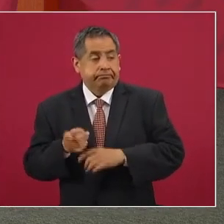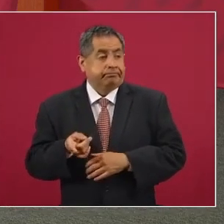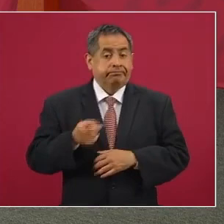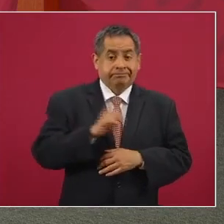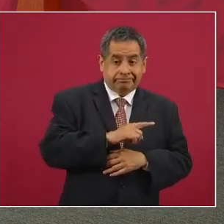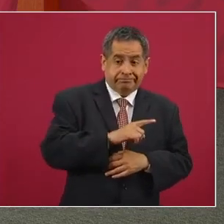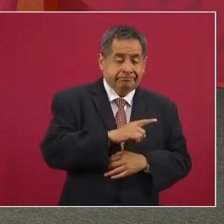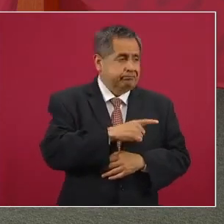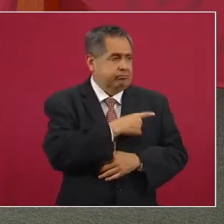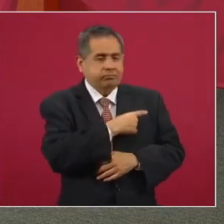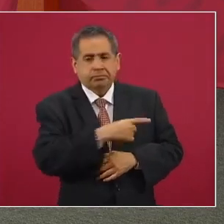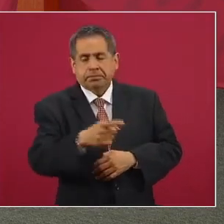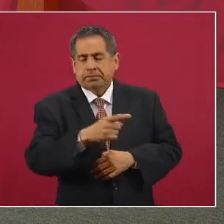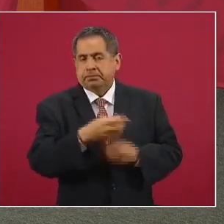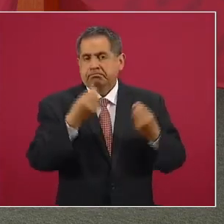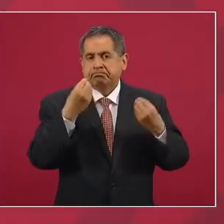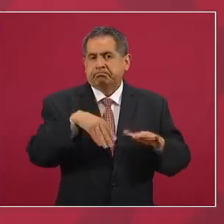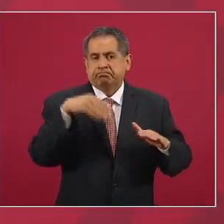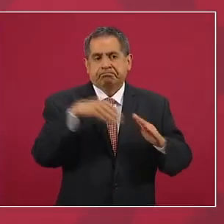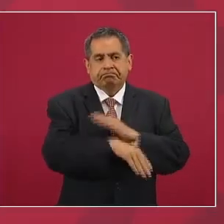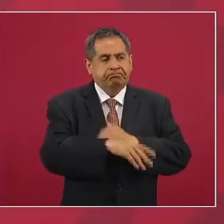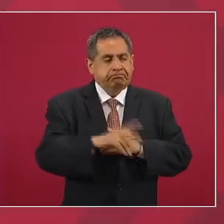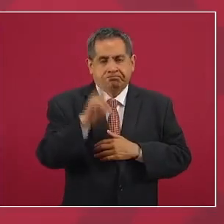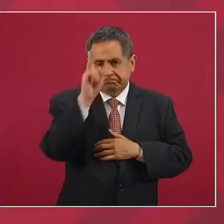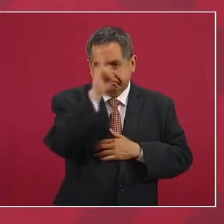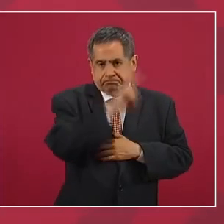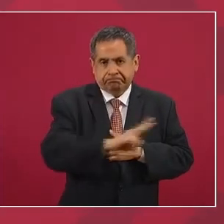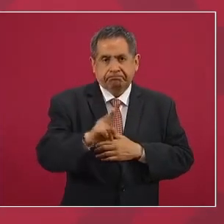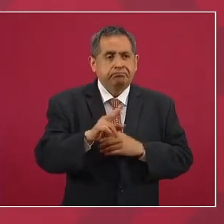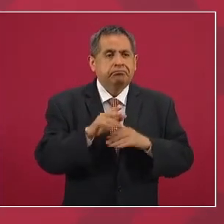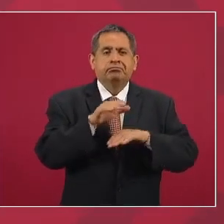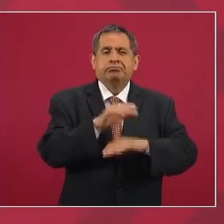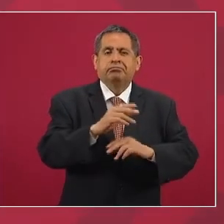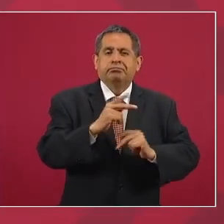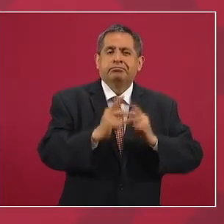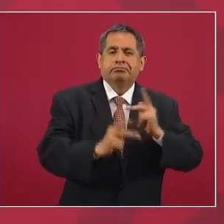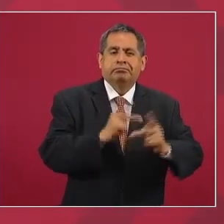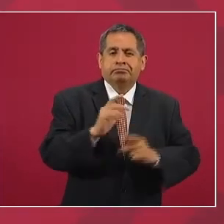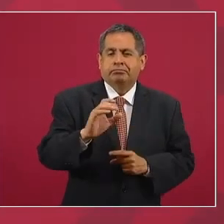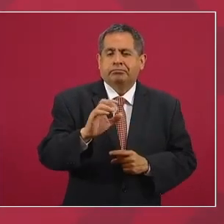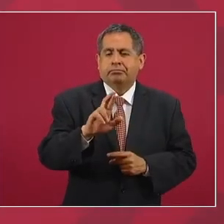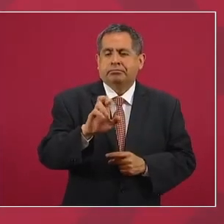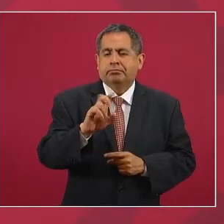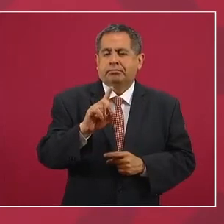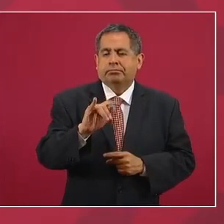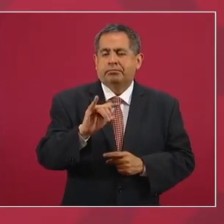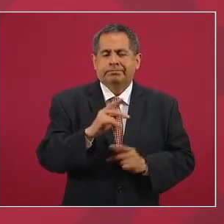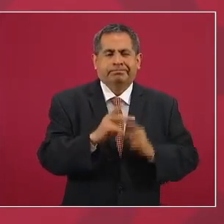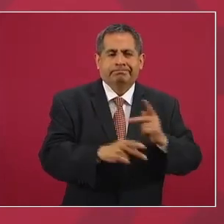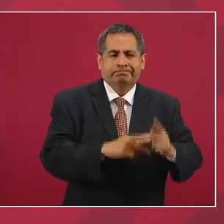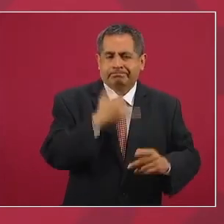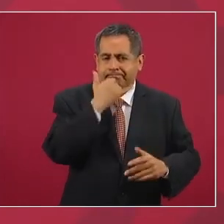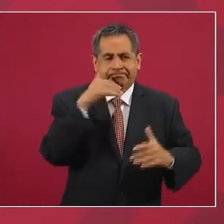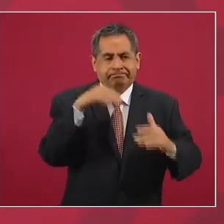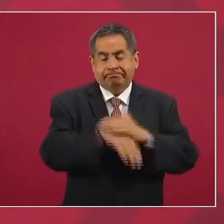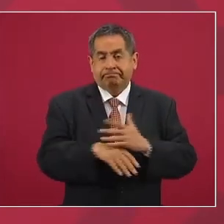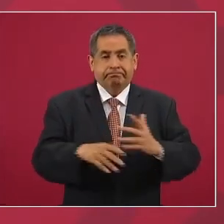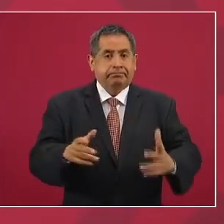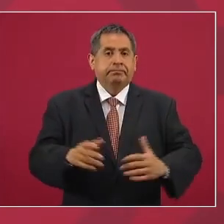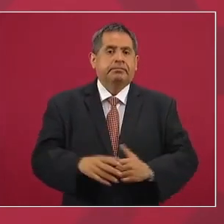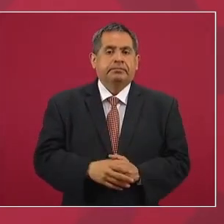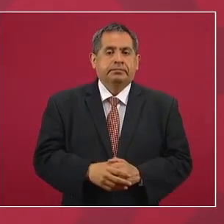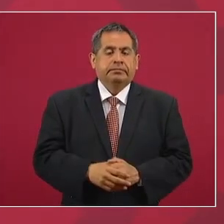se echó a perder todo lo relacionado con los créditos. Entonces,